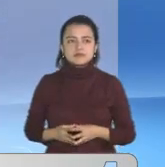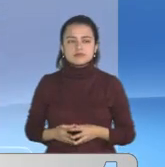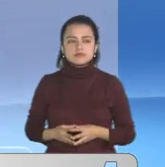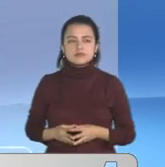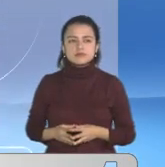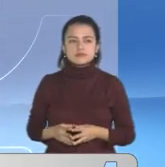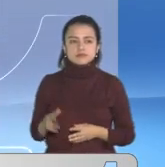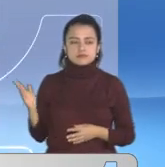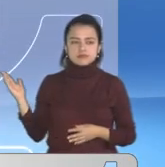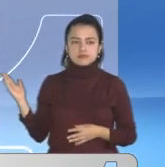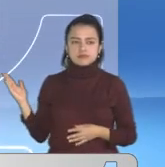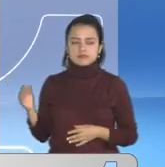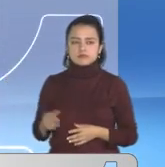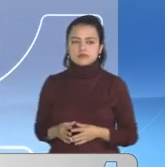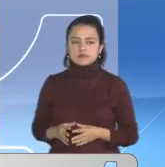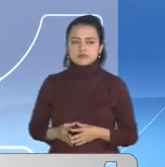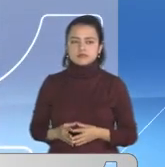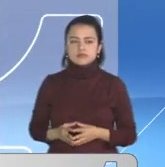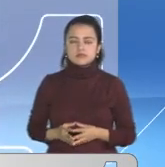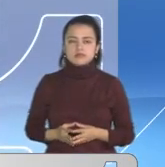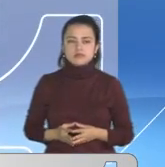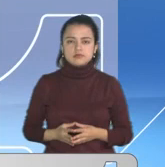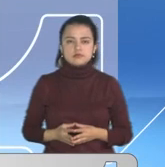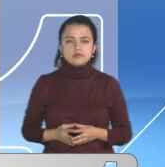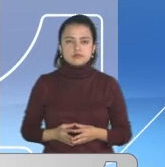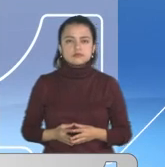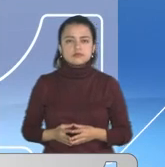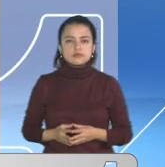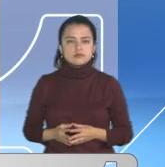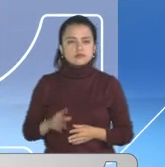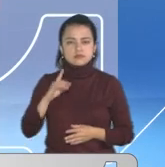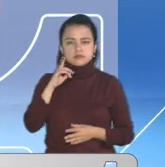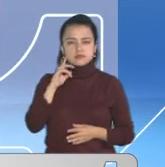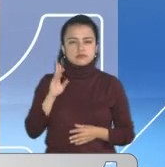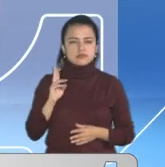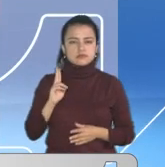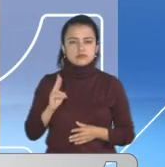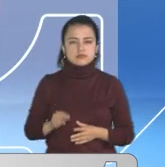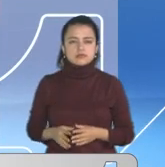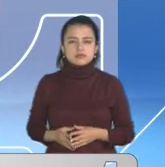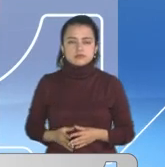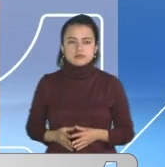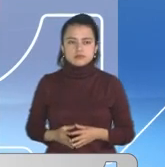La precaución que están intentando matar.